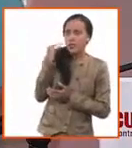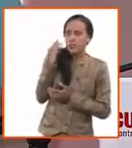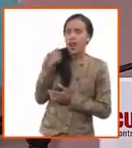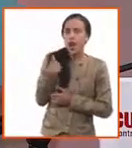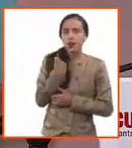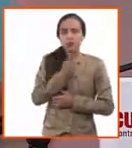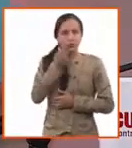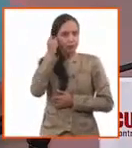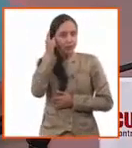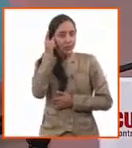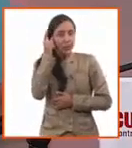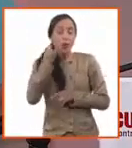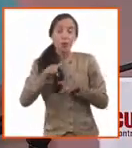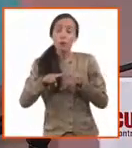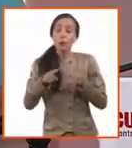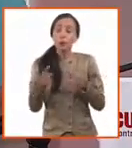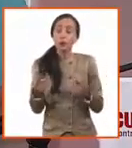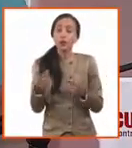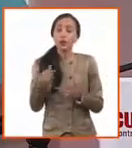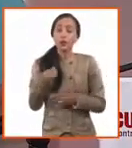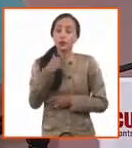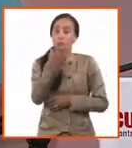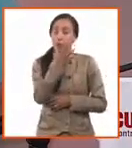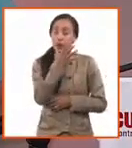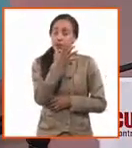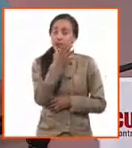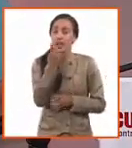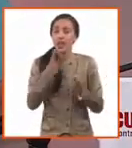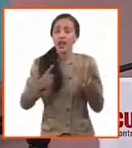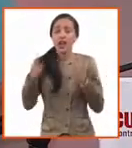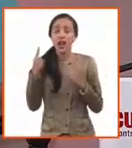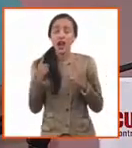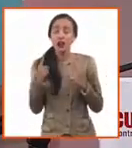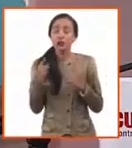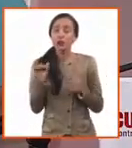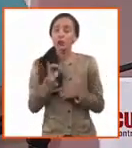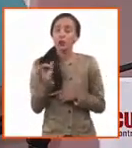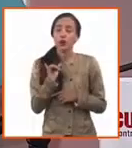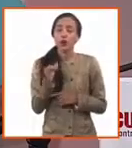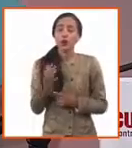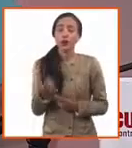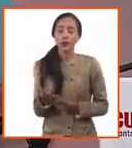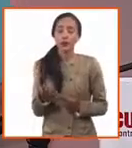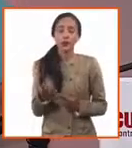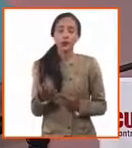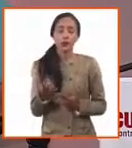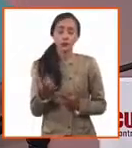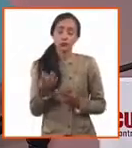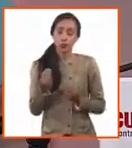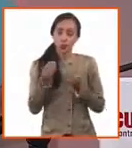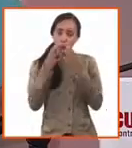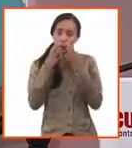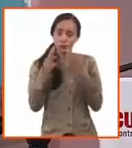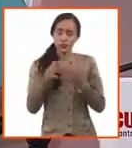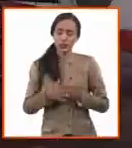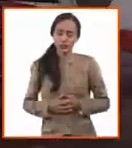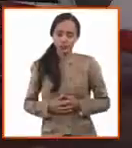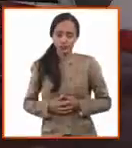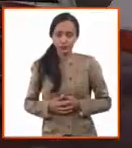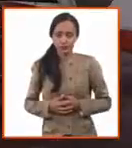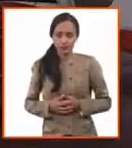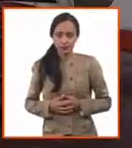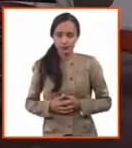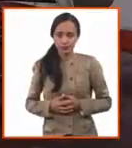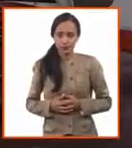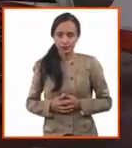de los acumulados me parece que es algo que me importaría que me importaría de destacar y eso eso tiene que ver un poco entonces también